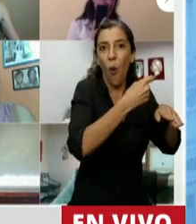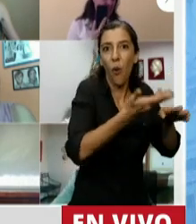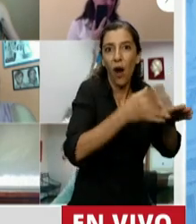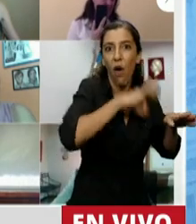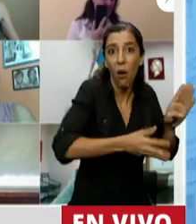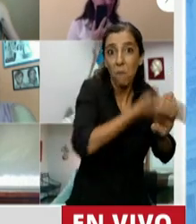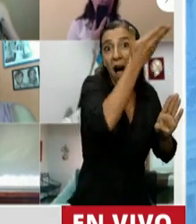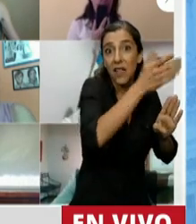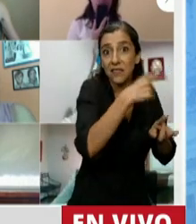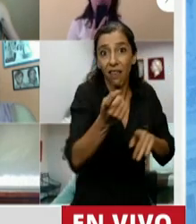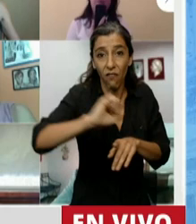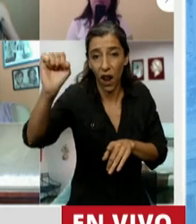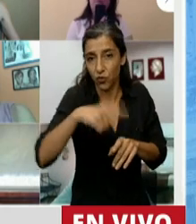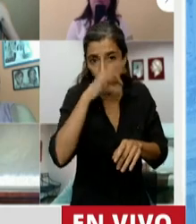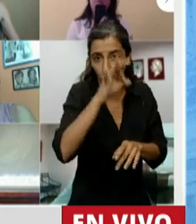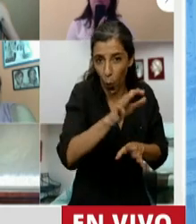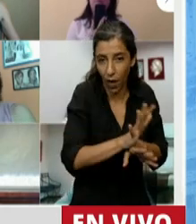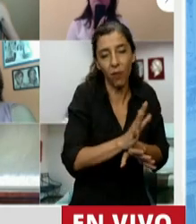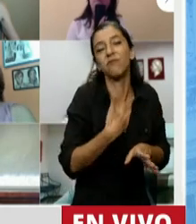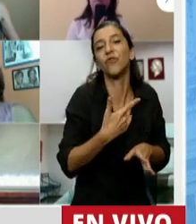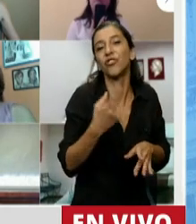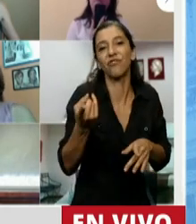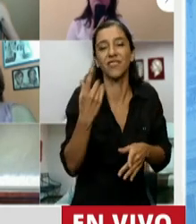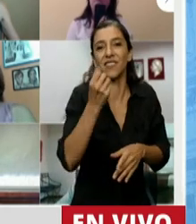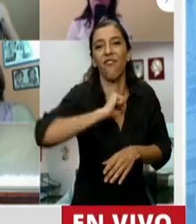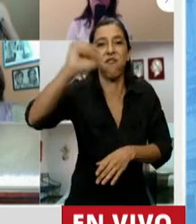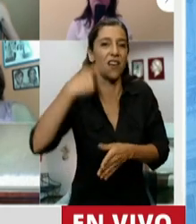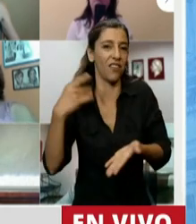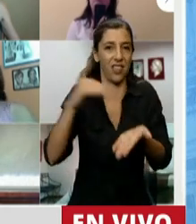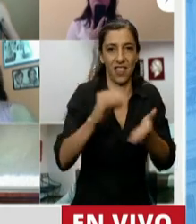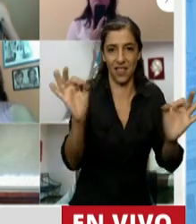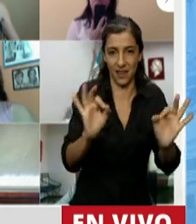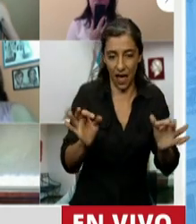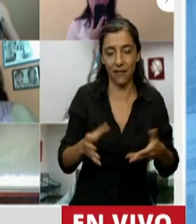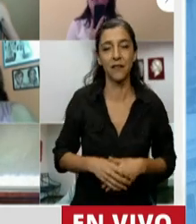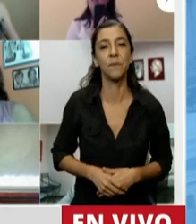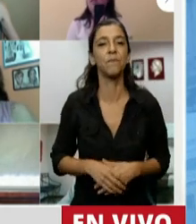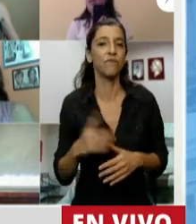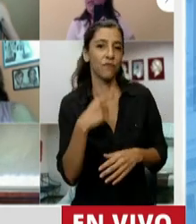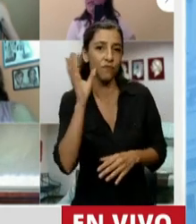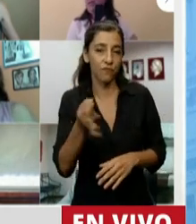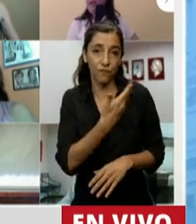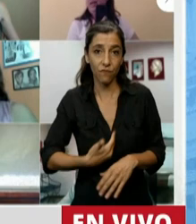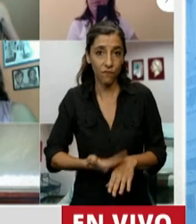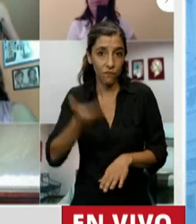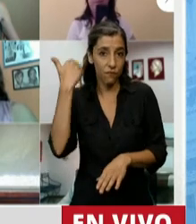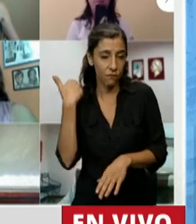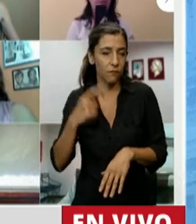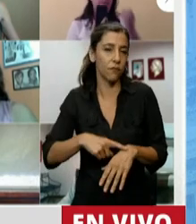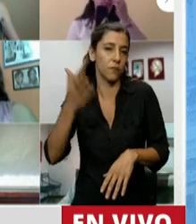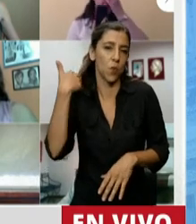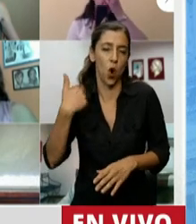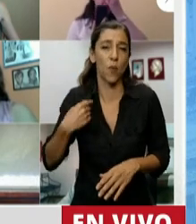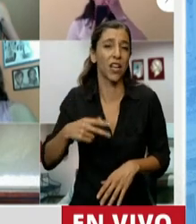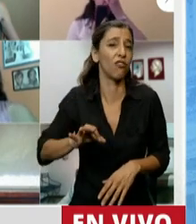dejaron en términos de poder adquisitivo del haber jubilatorio el gobierno anterior, que pasó de ser el más alto de Latinoamérica